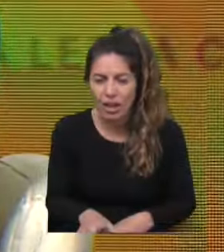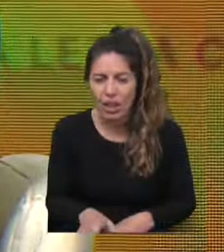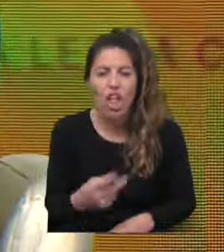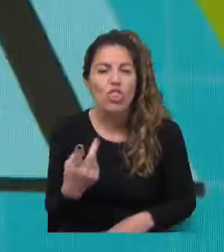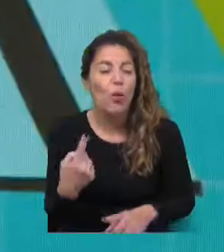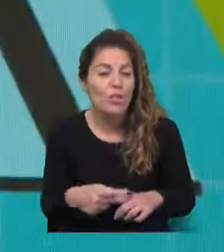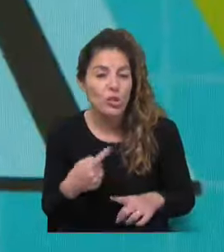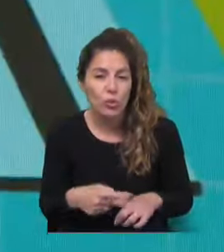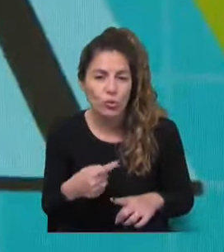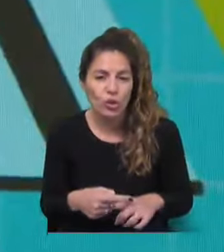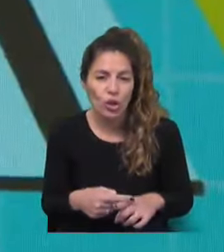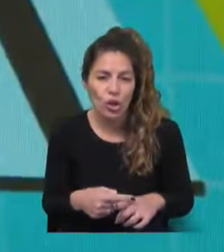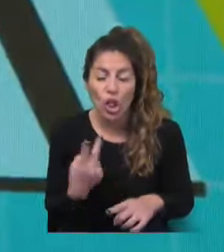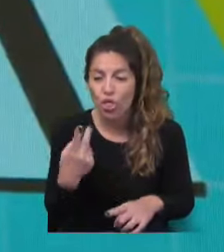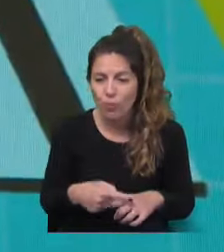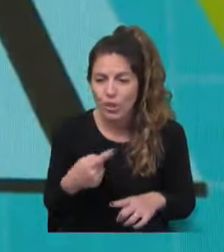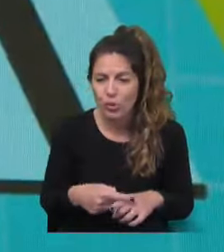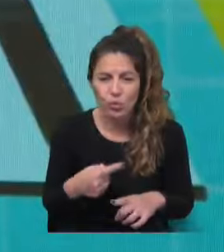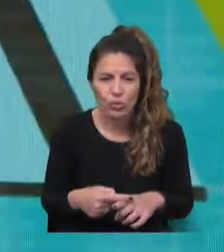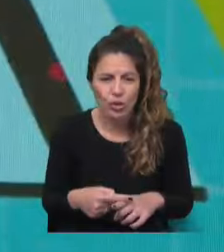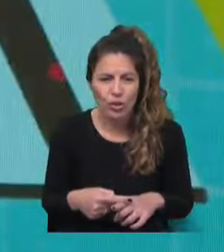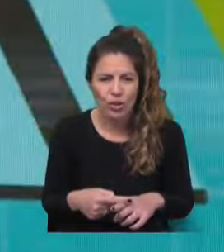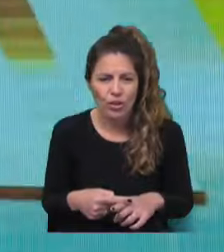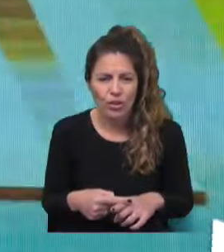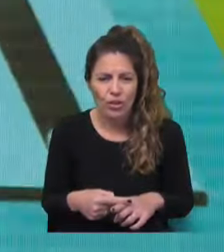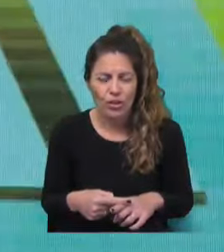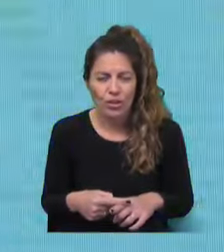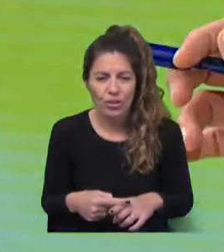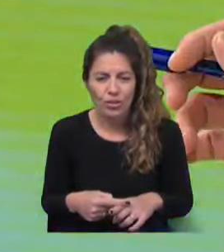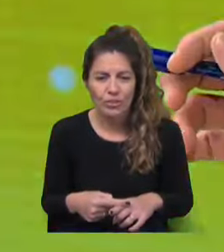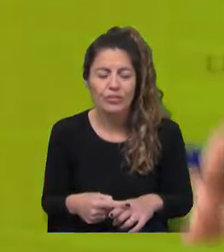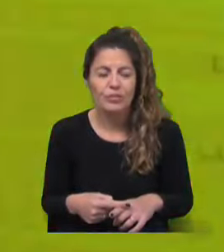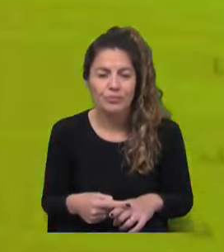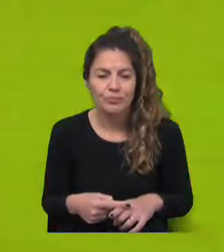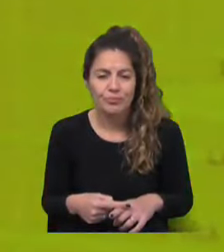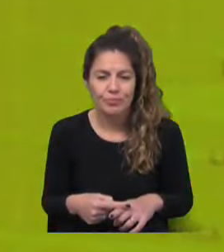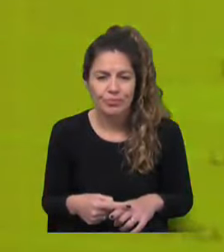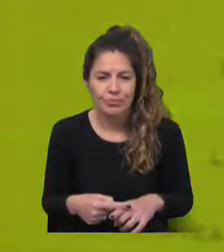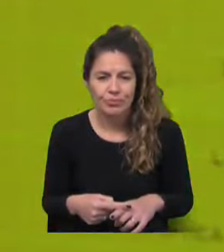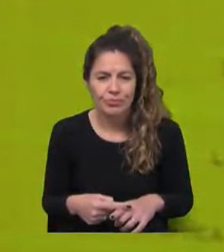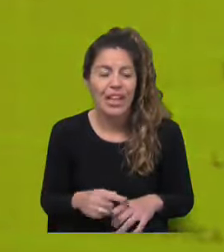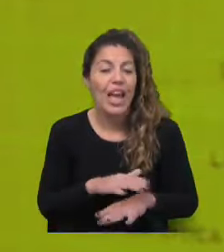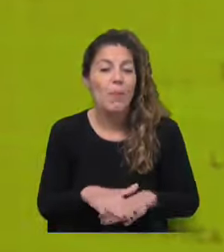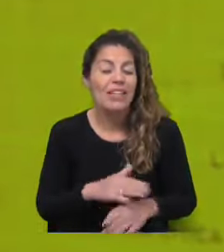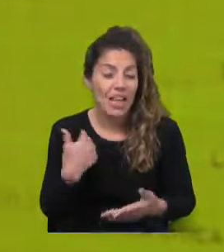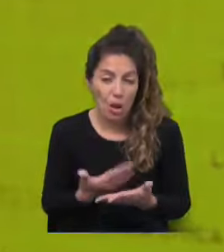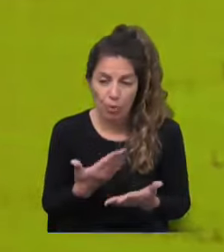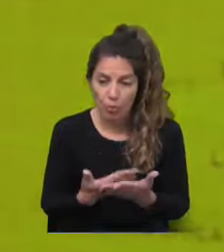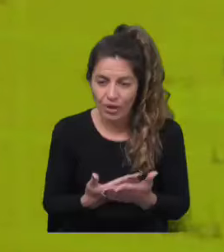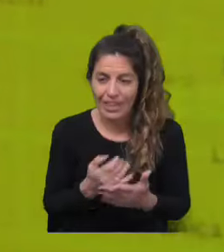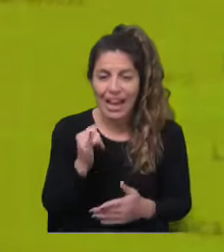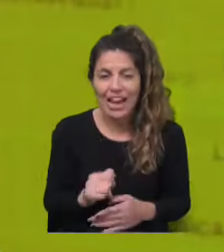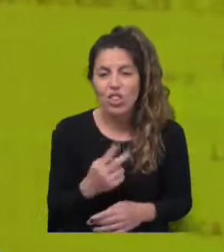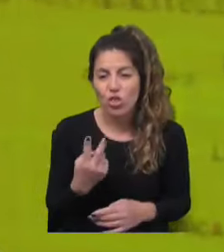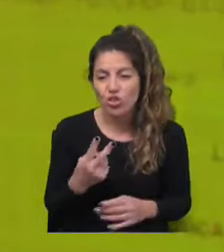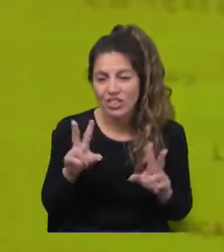dos minutos, falta pasar al futuro y a las propuestas. Me gustaría, en base a las propuestas que tenemos nosotros,